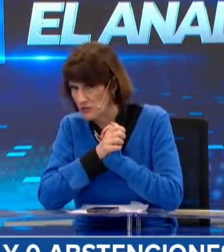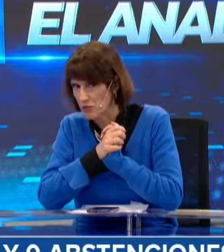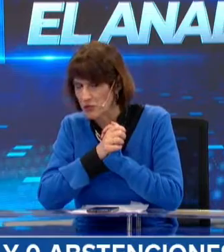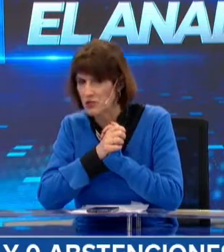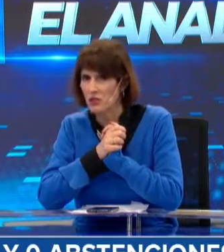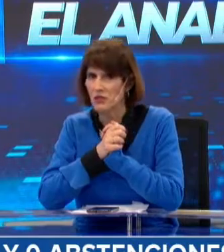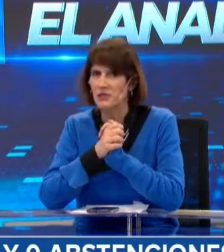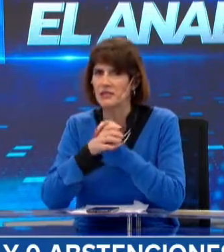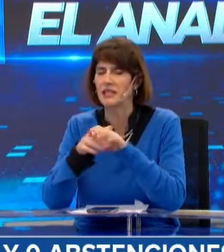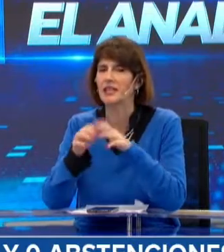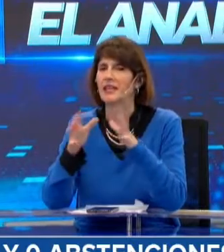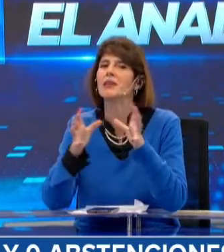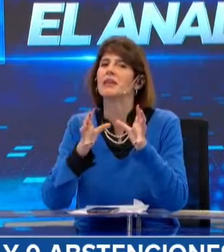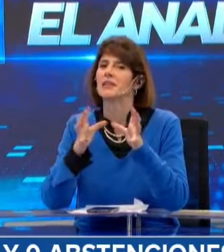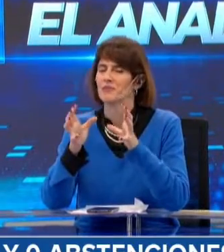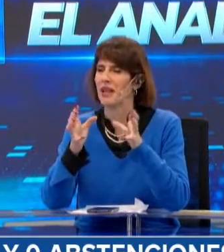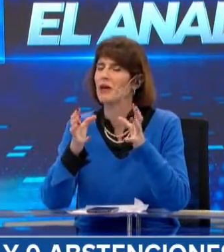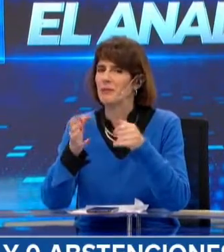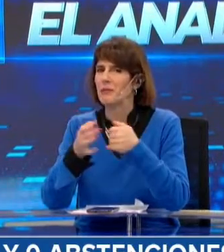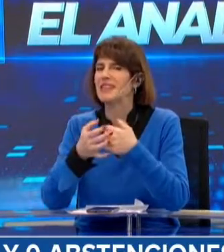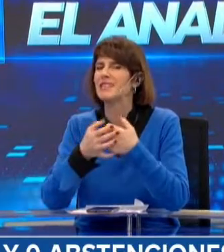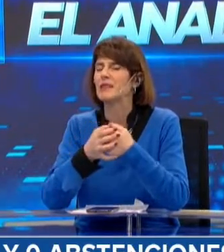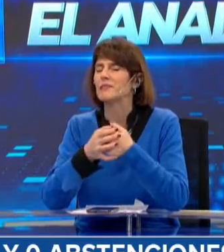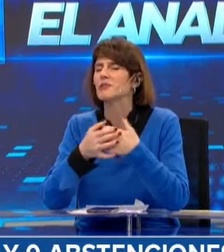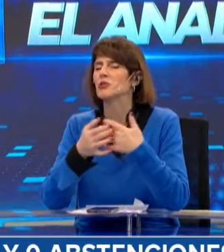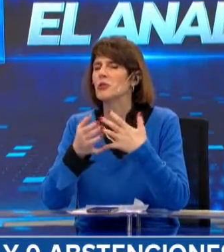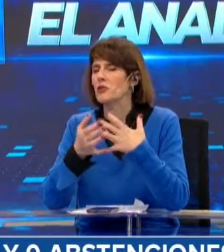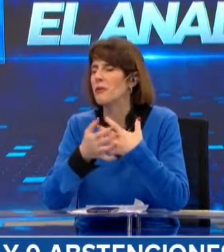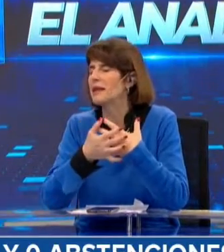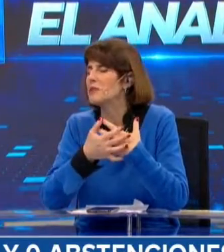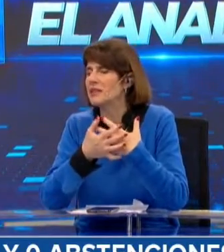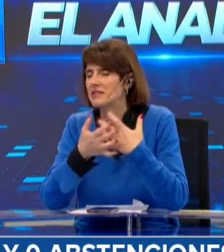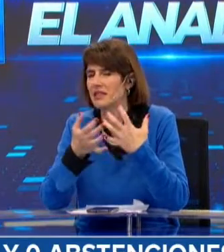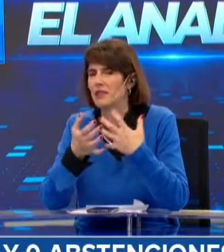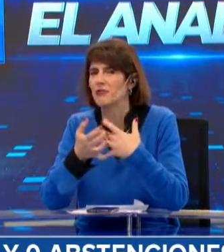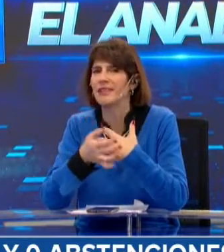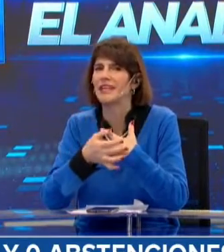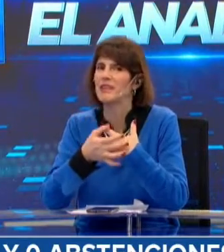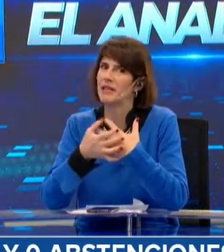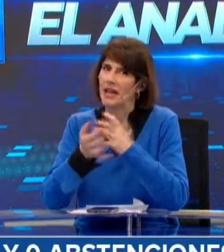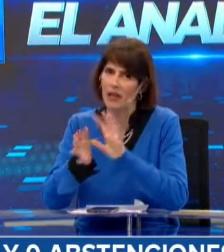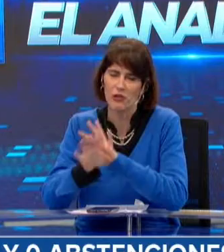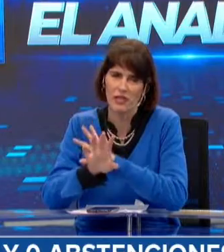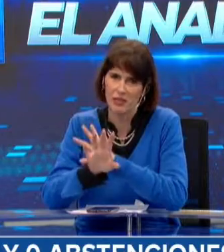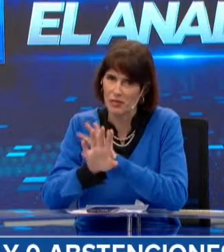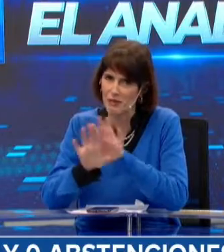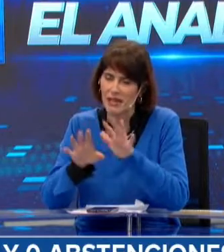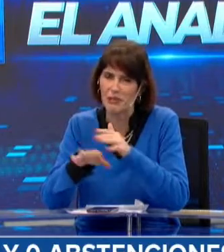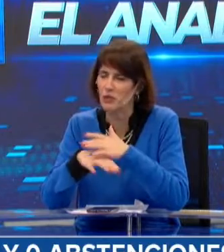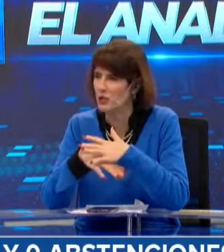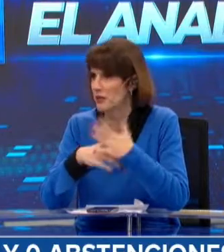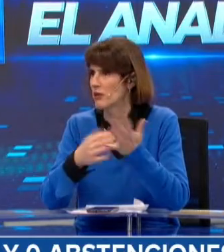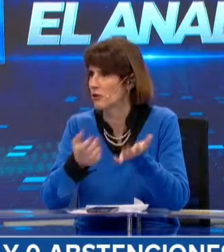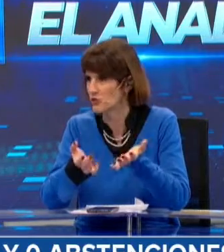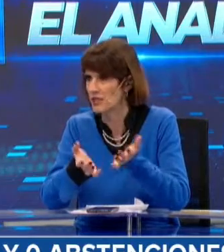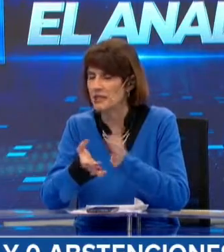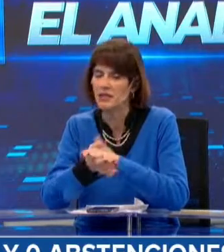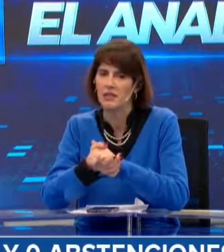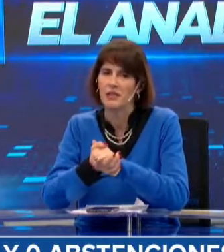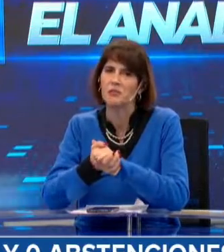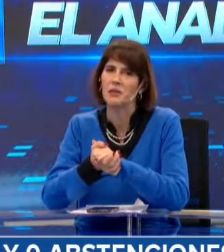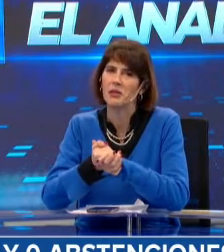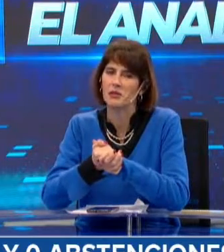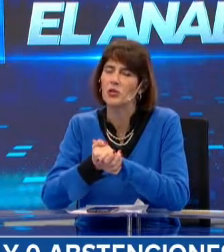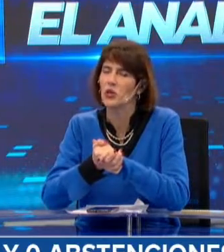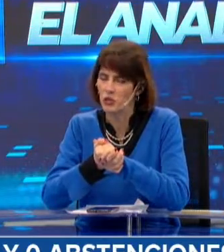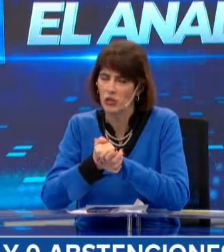la votación. Por eso quiero decir que me parece, yo no me animo a decir que fue deliberado de ninguna manera porque no me consta. Lo